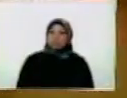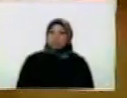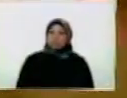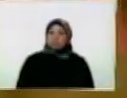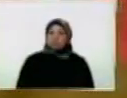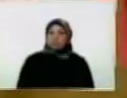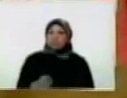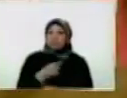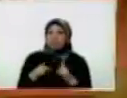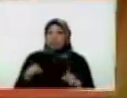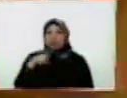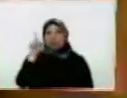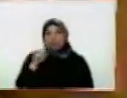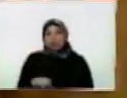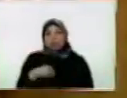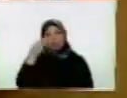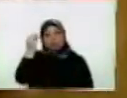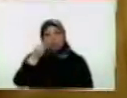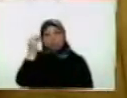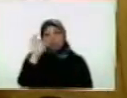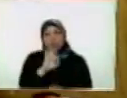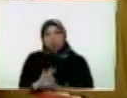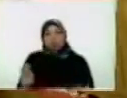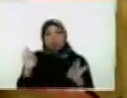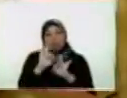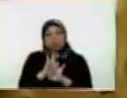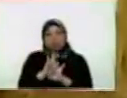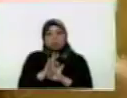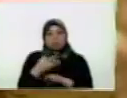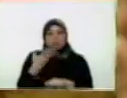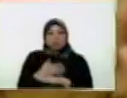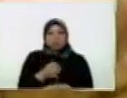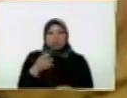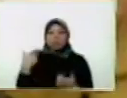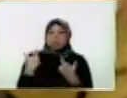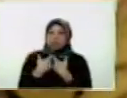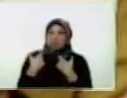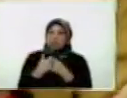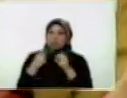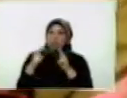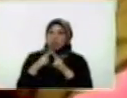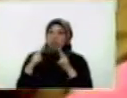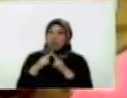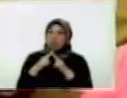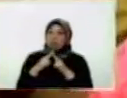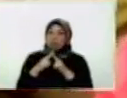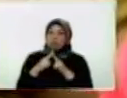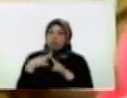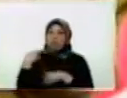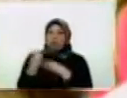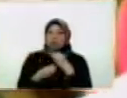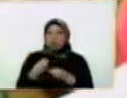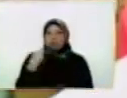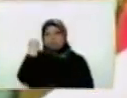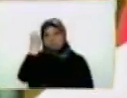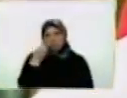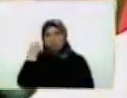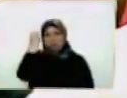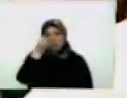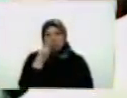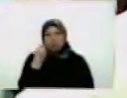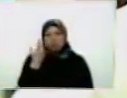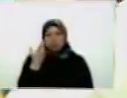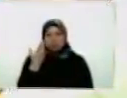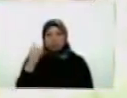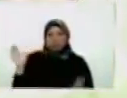Pero también nos preguntamos, ¿eso viene de la nada? Porque al enemigo hay que conocerlo, hay que comprenderlo, cómo piensa, qué estimula su